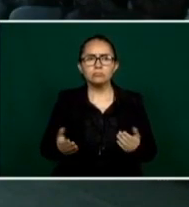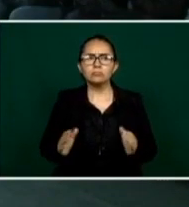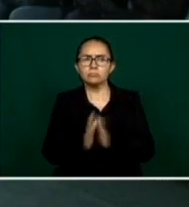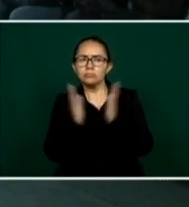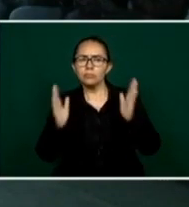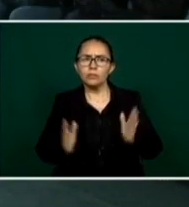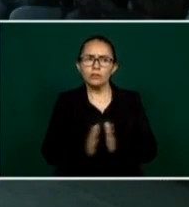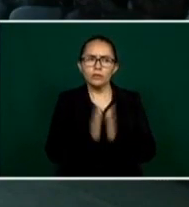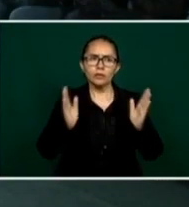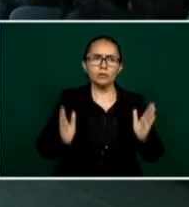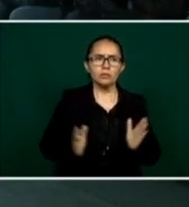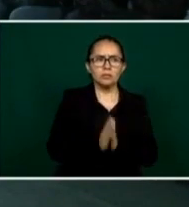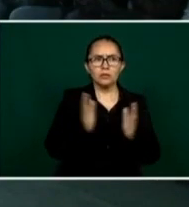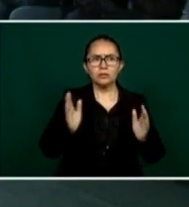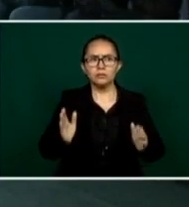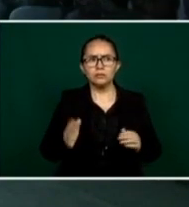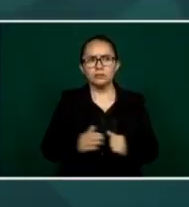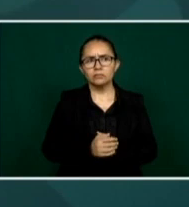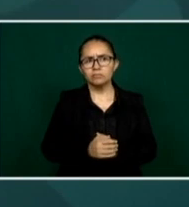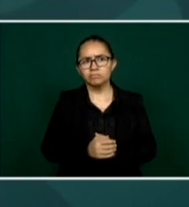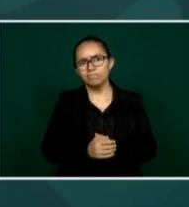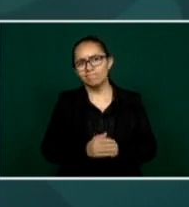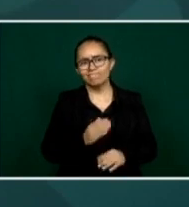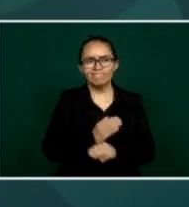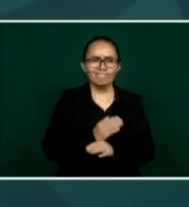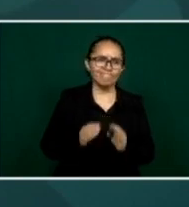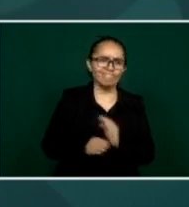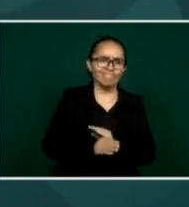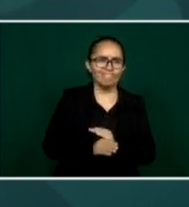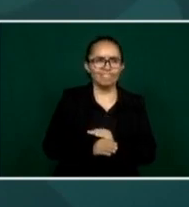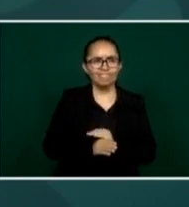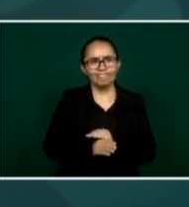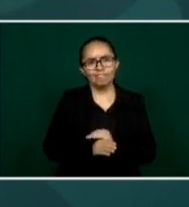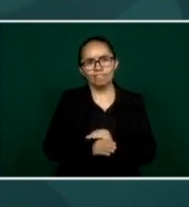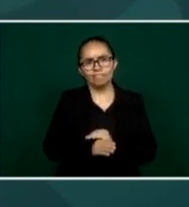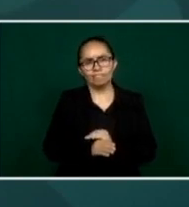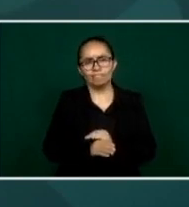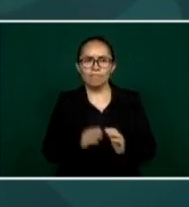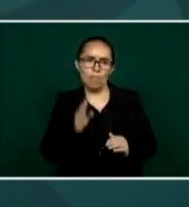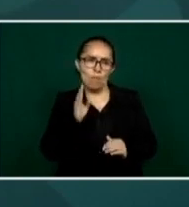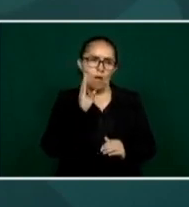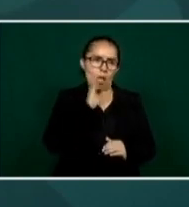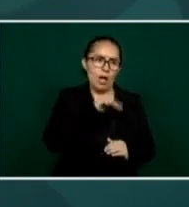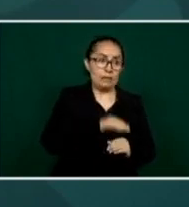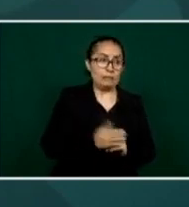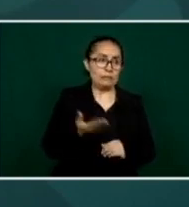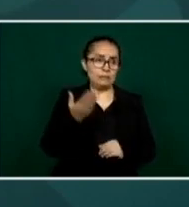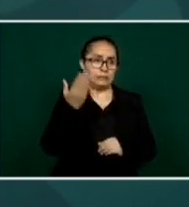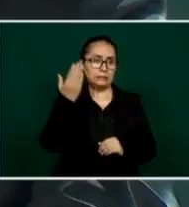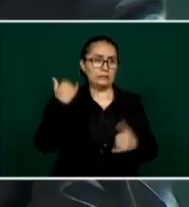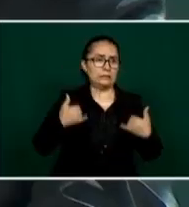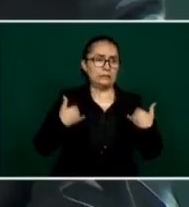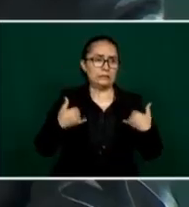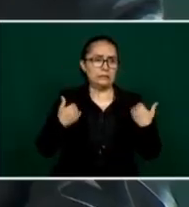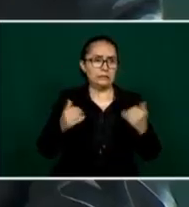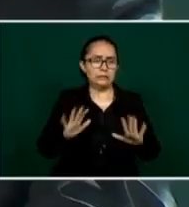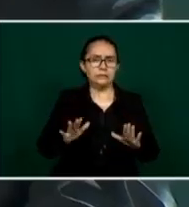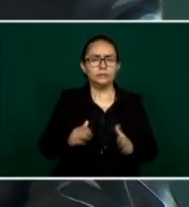participaba en actos delictivos, se les masacraba. Eso ya